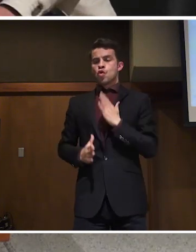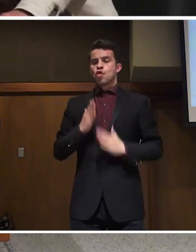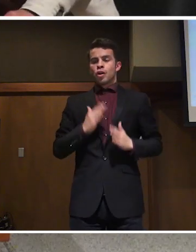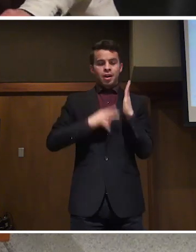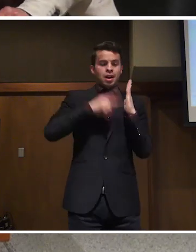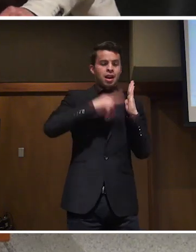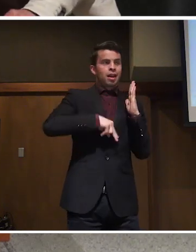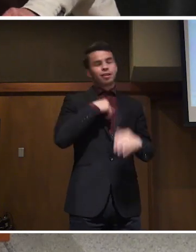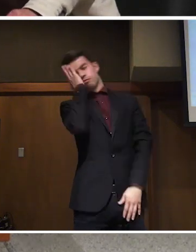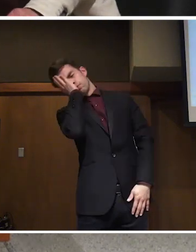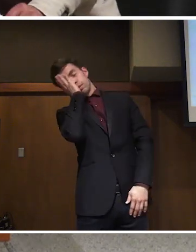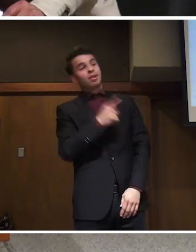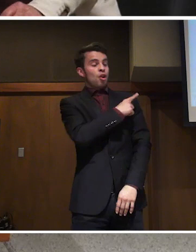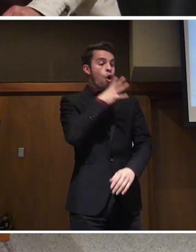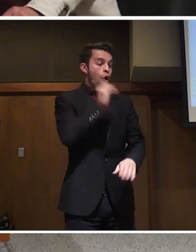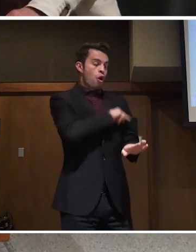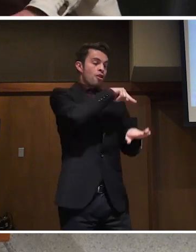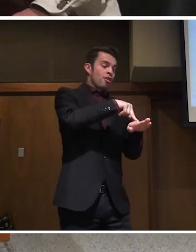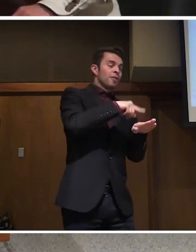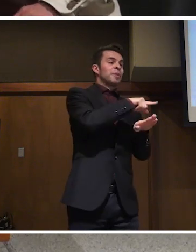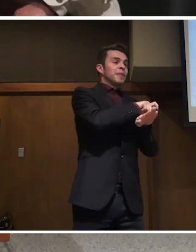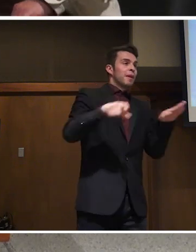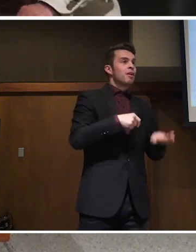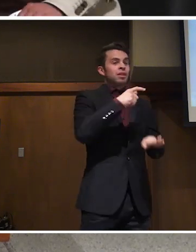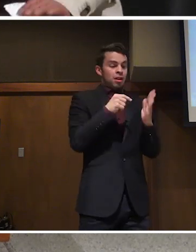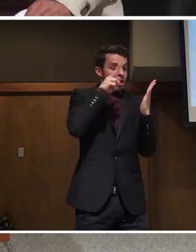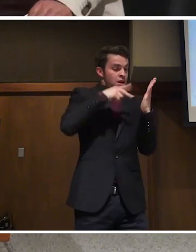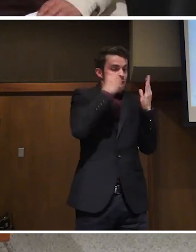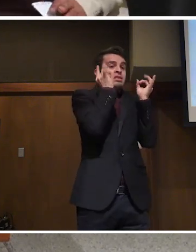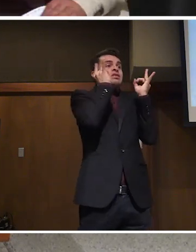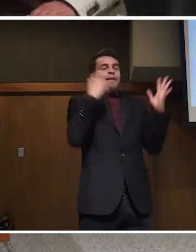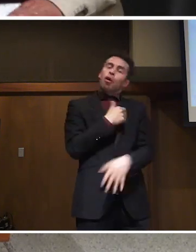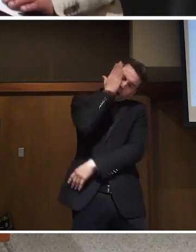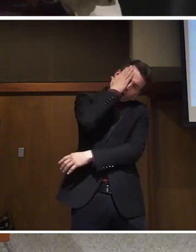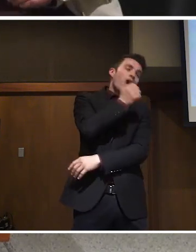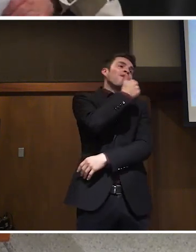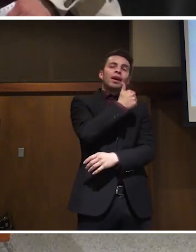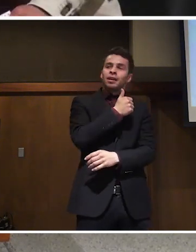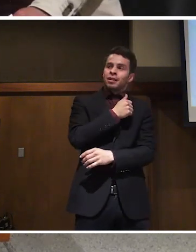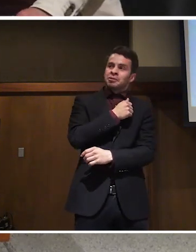Anoche me estaba leyendo un libro del señor Jorge Orlando Melo de la historia y dormí bastante bien.